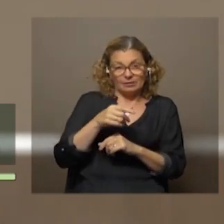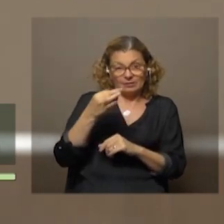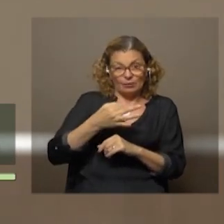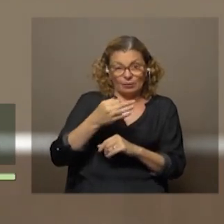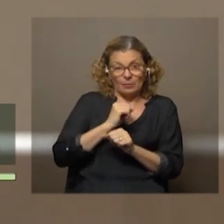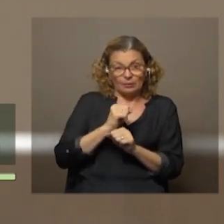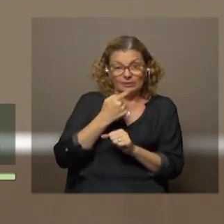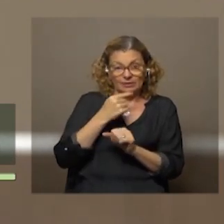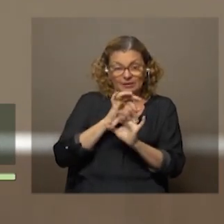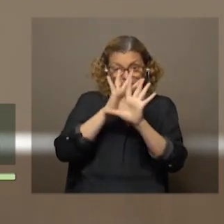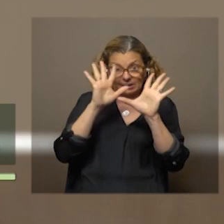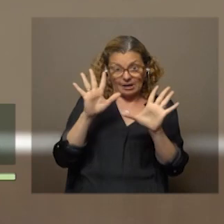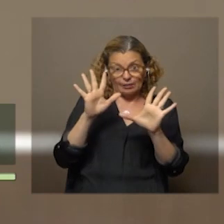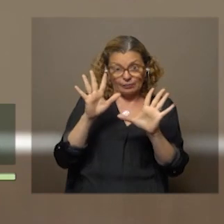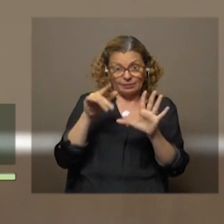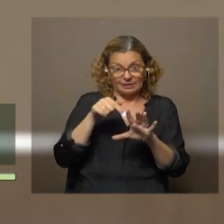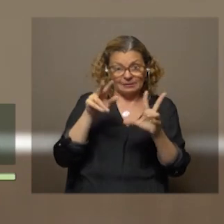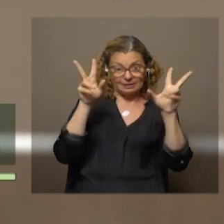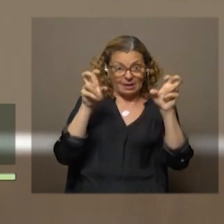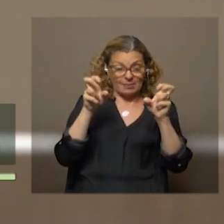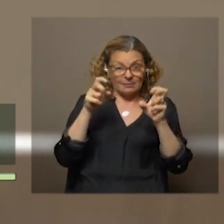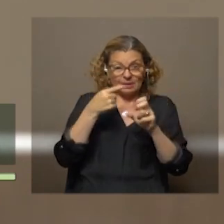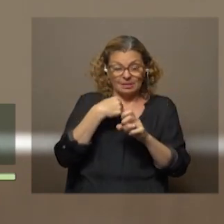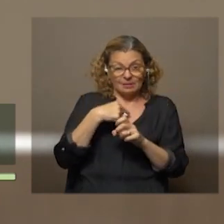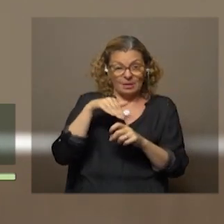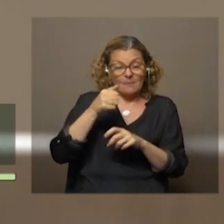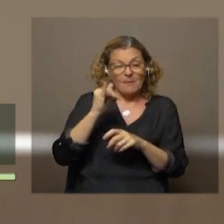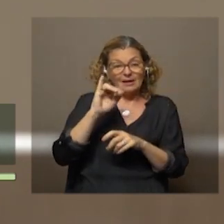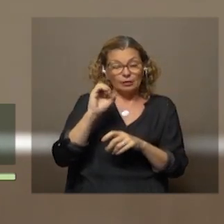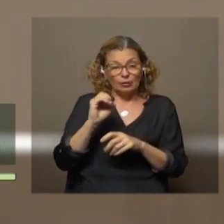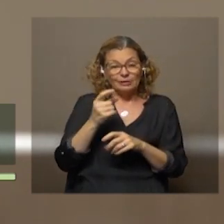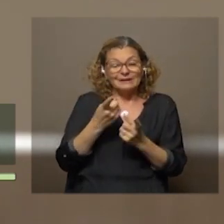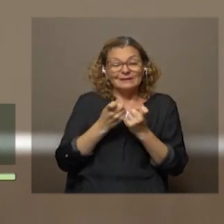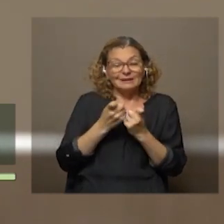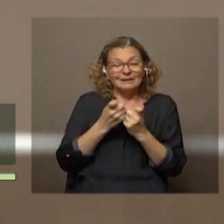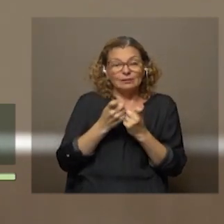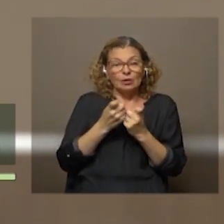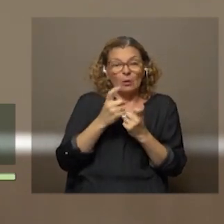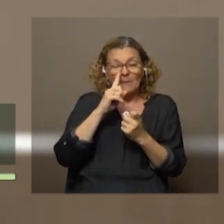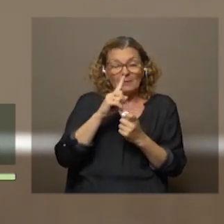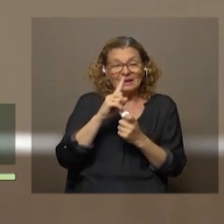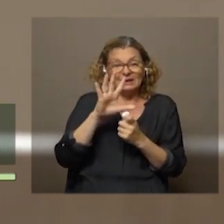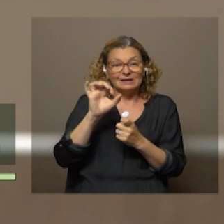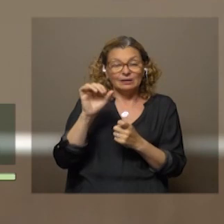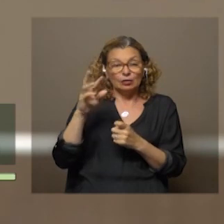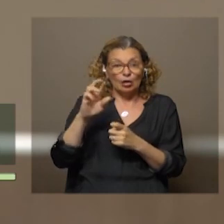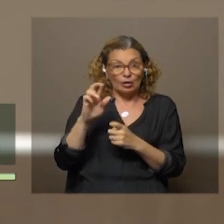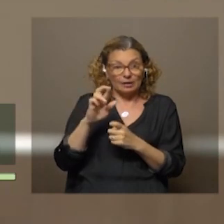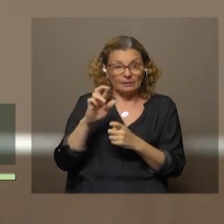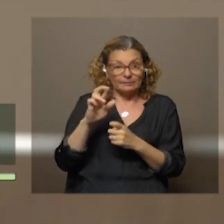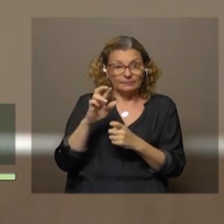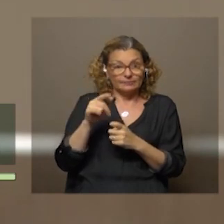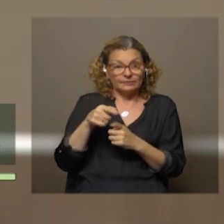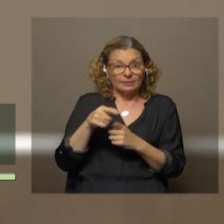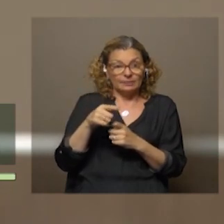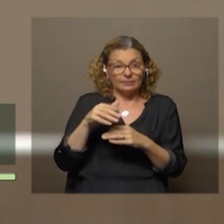poder dar Claridad a este asunto Me dice Mario este preciso 1500 dólares este para